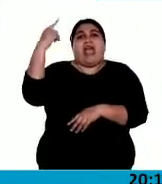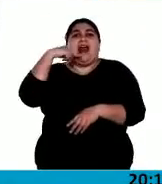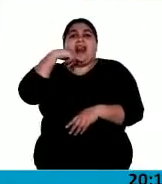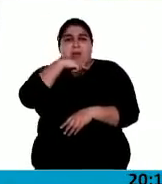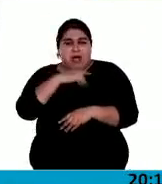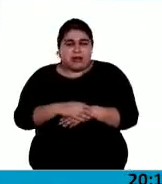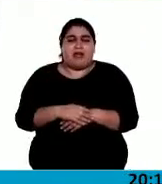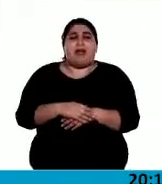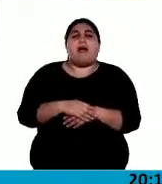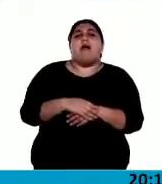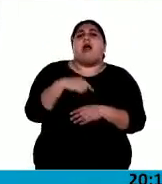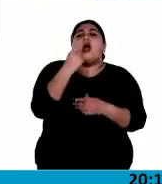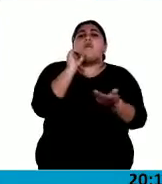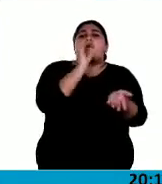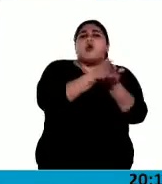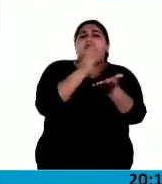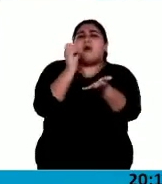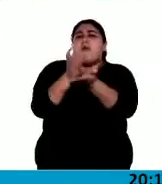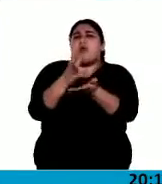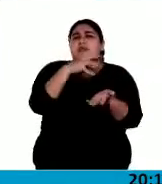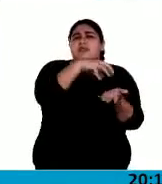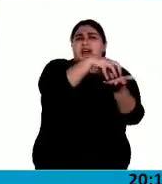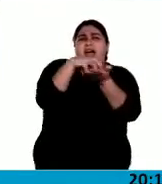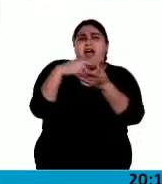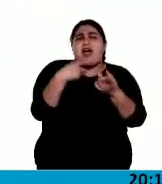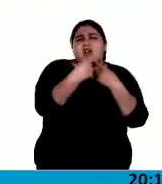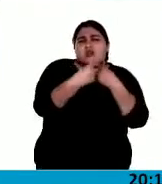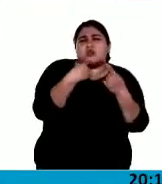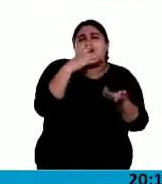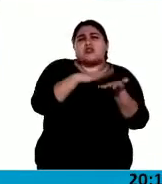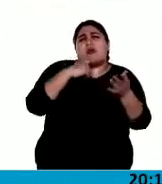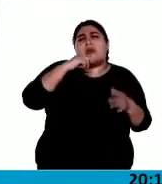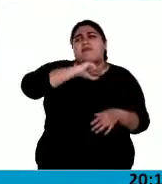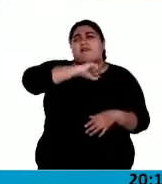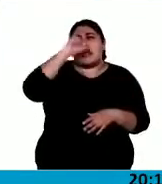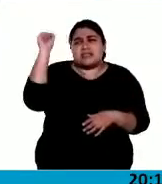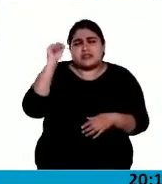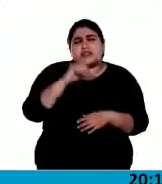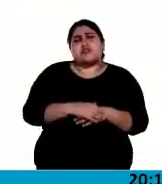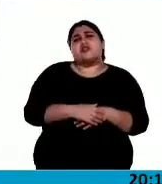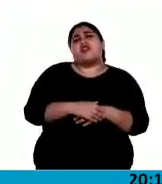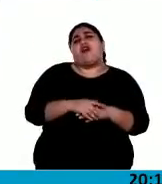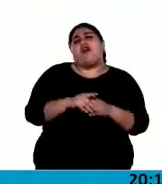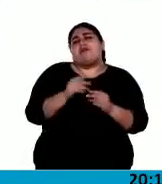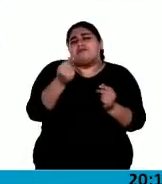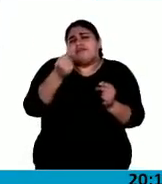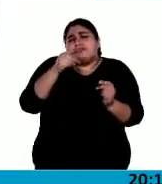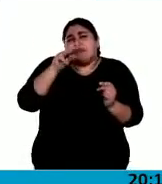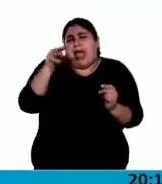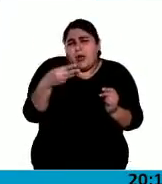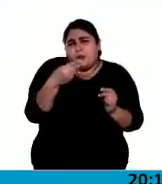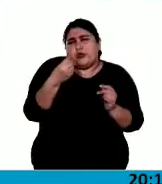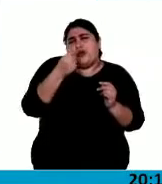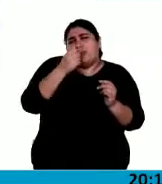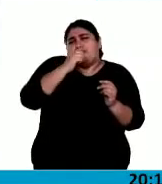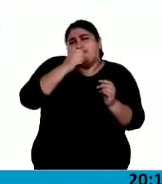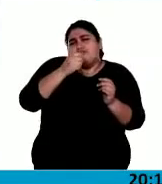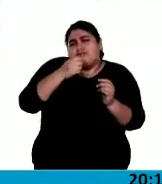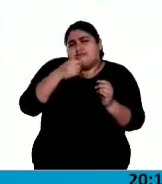imponían multas a las consultoras por dar datos reales de la inflación, multas de hasta miles de euros, o